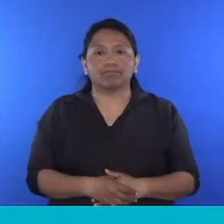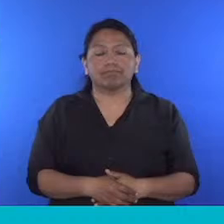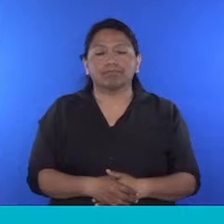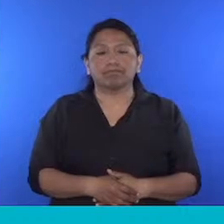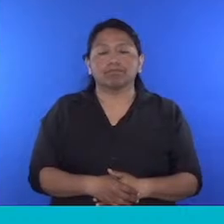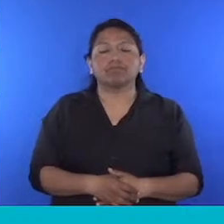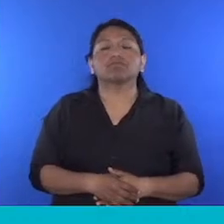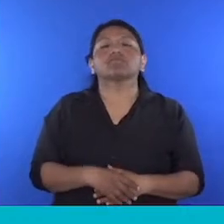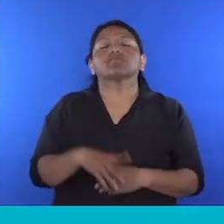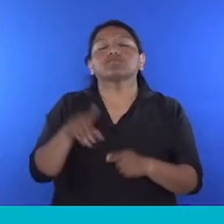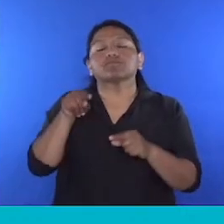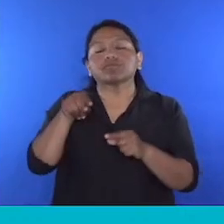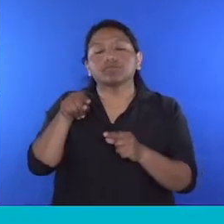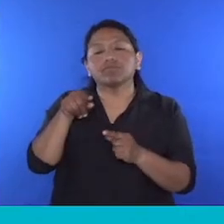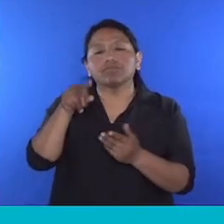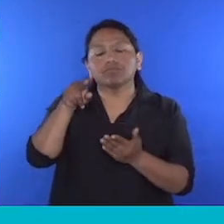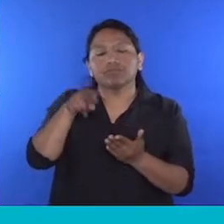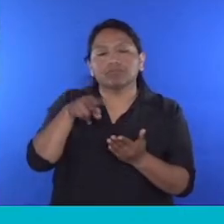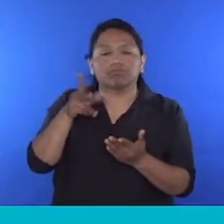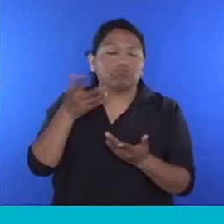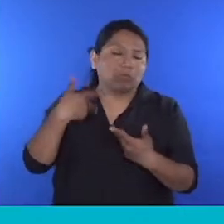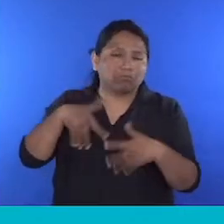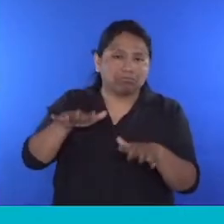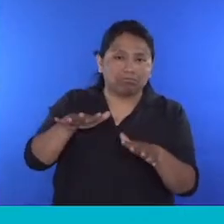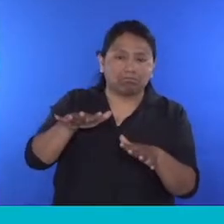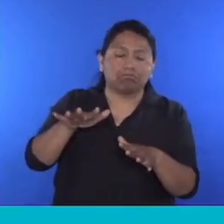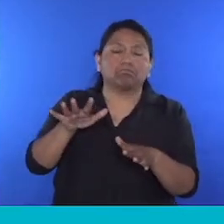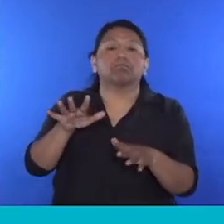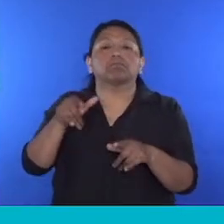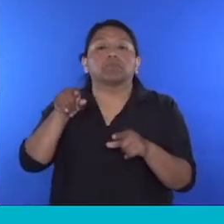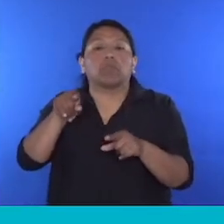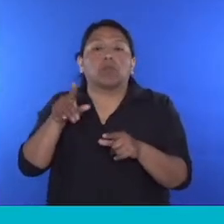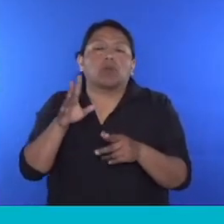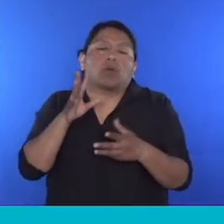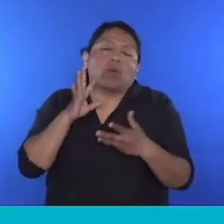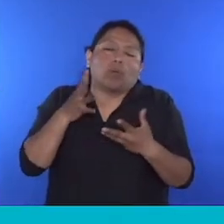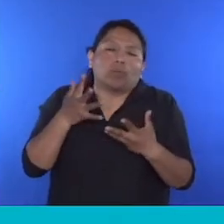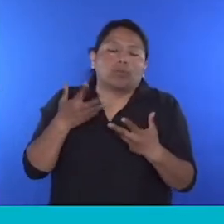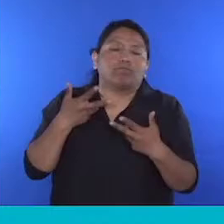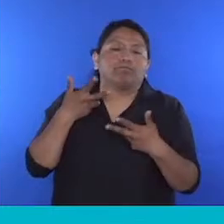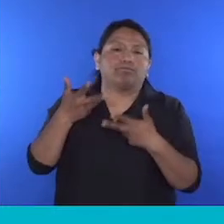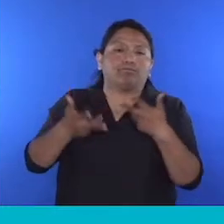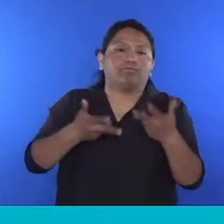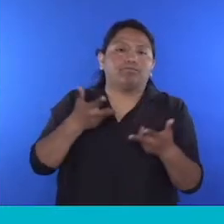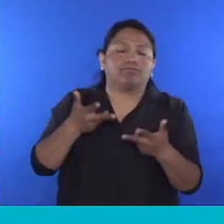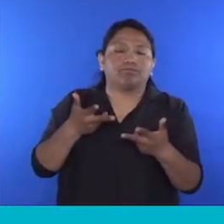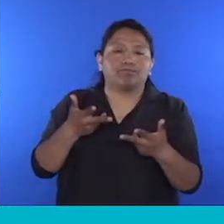en la que se incluyó, bueno, por supuesto queremos decir